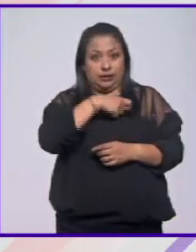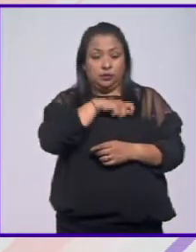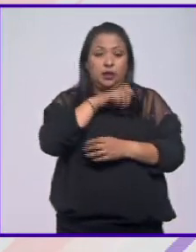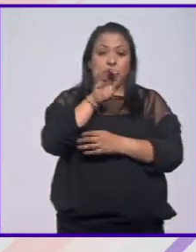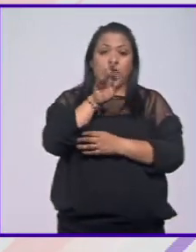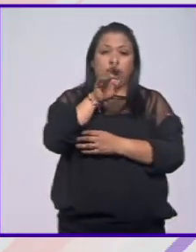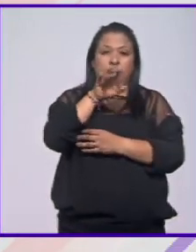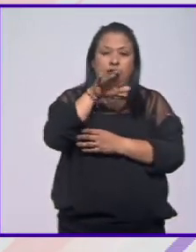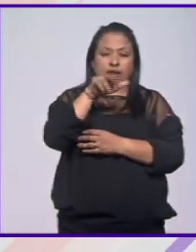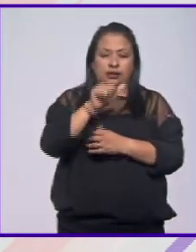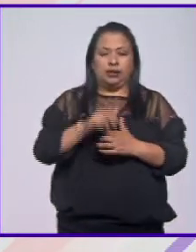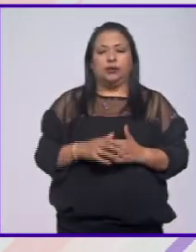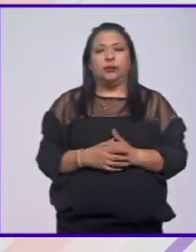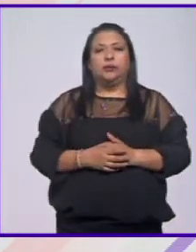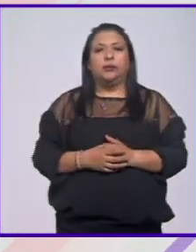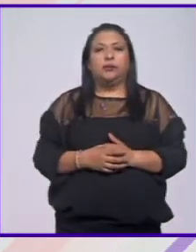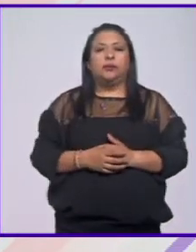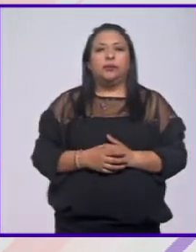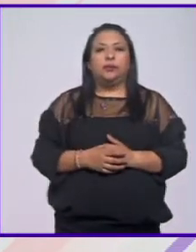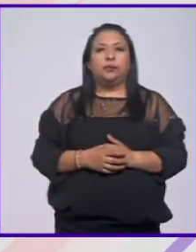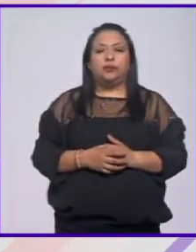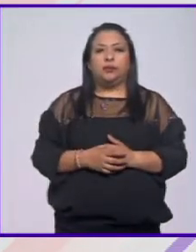Islas, corresponsal.